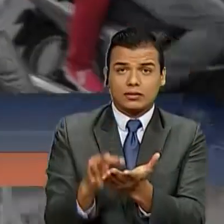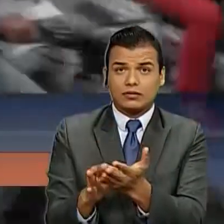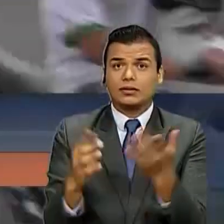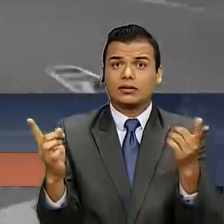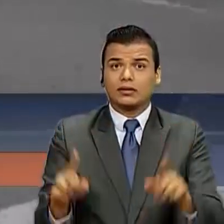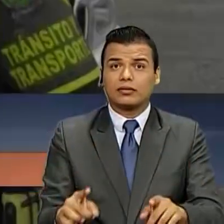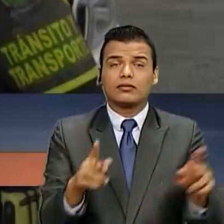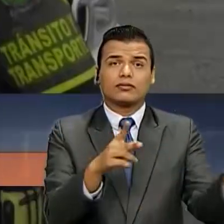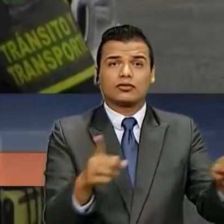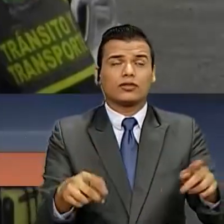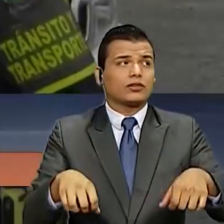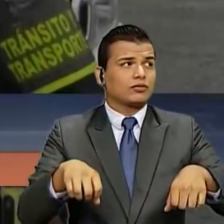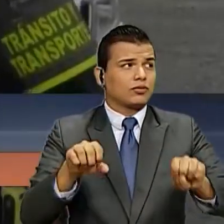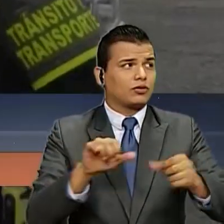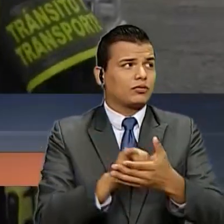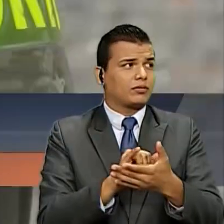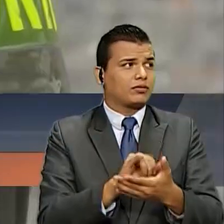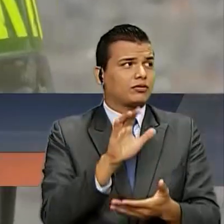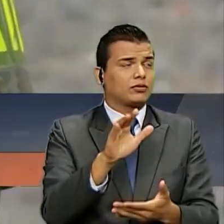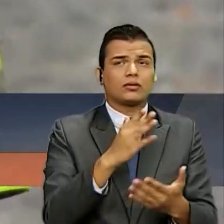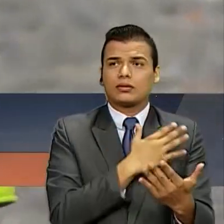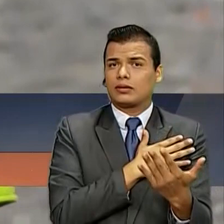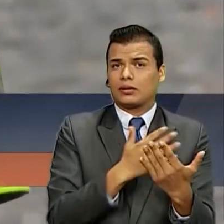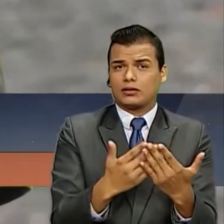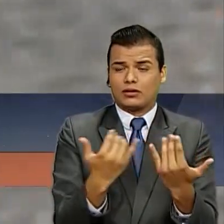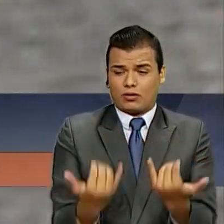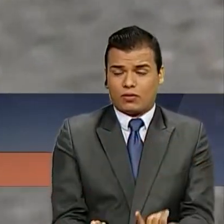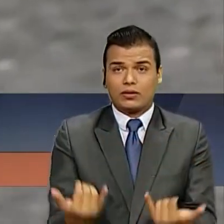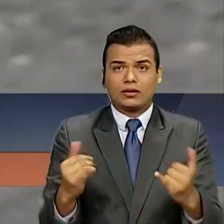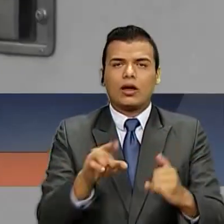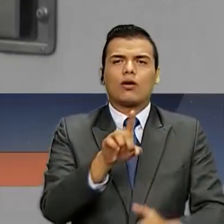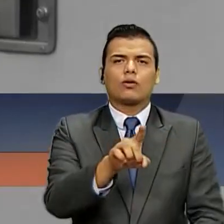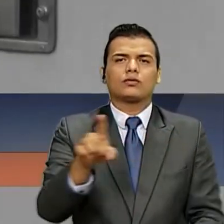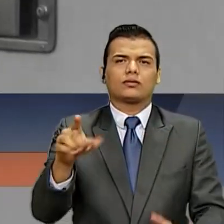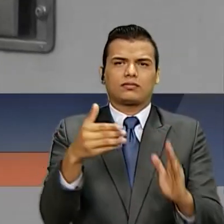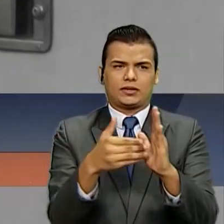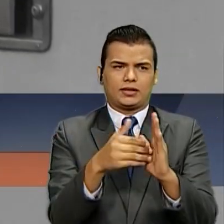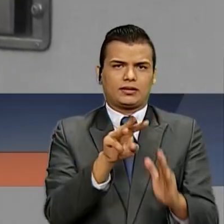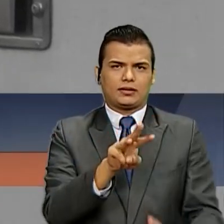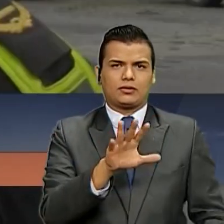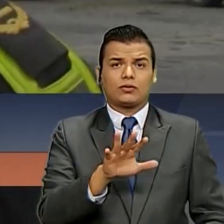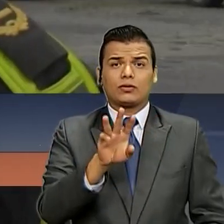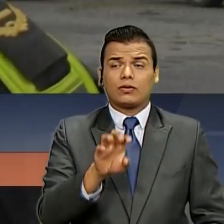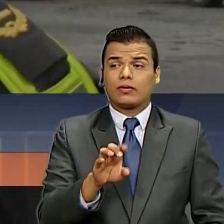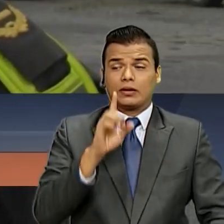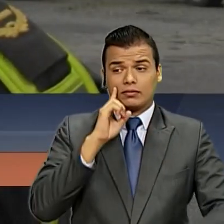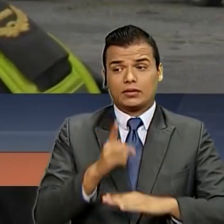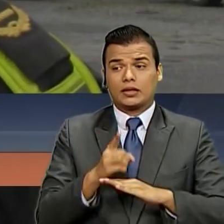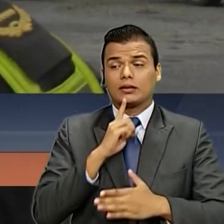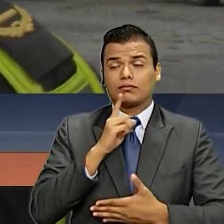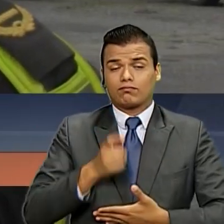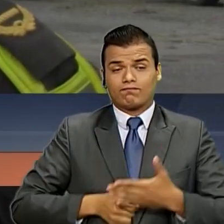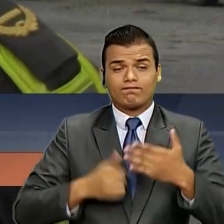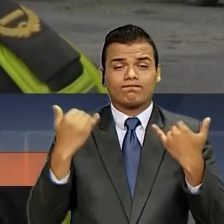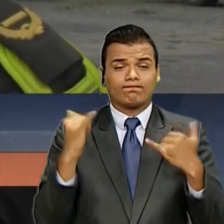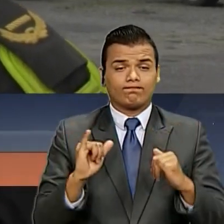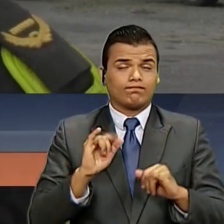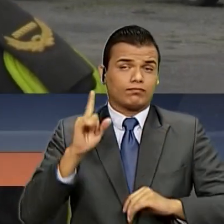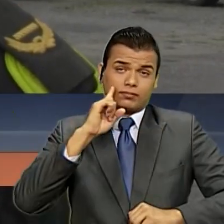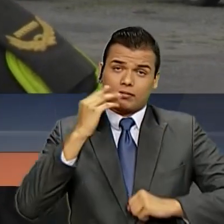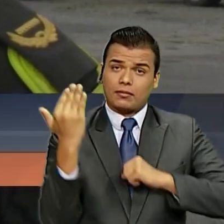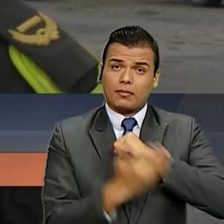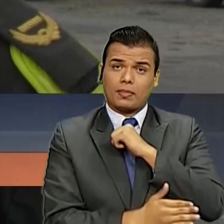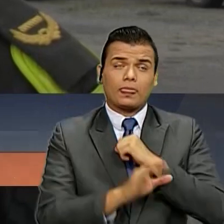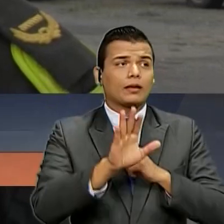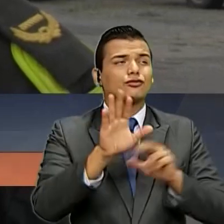se transportan en motocicleta. A la fecha se han realizado 11.359 comparendos. Hemos logrado establecer un tema